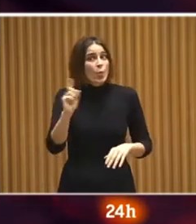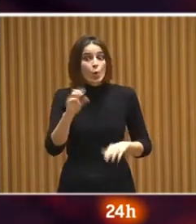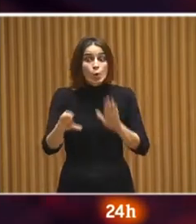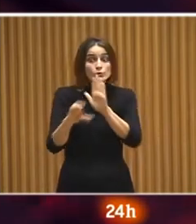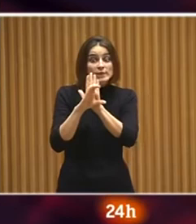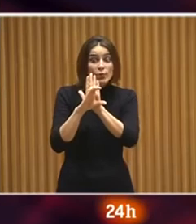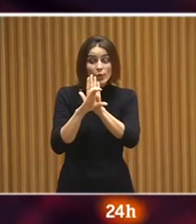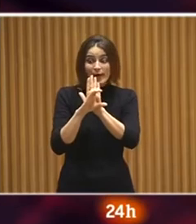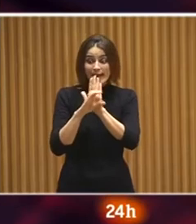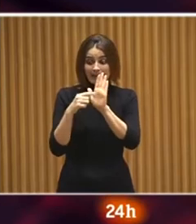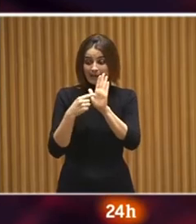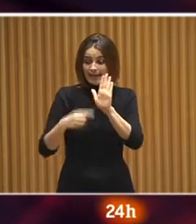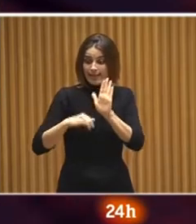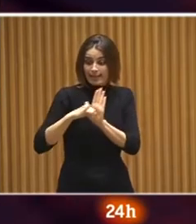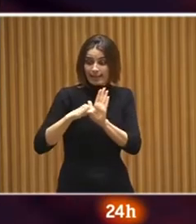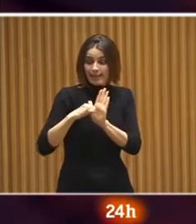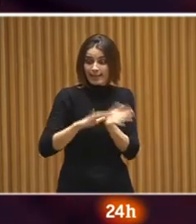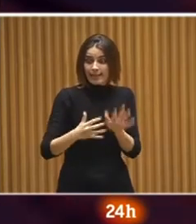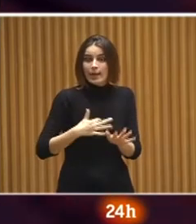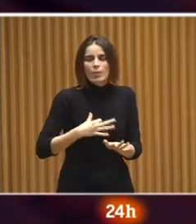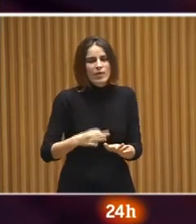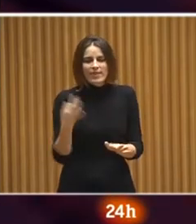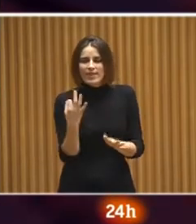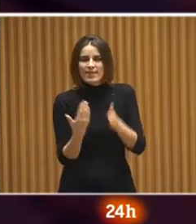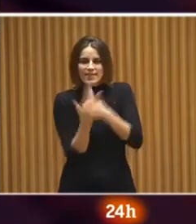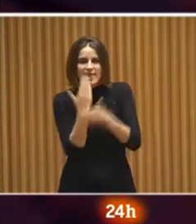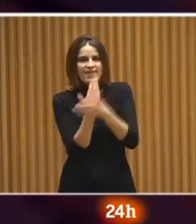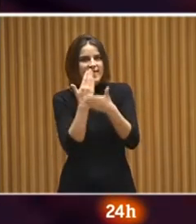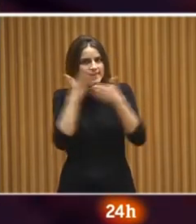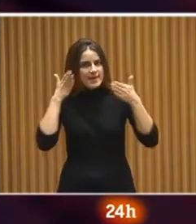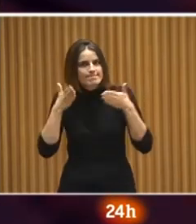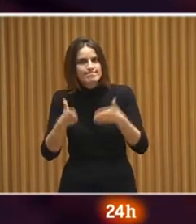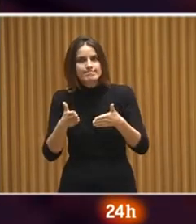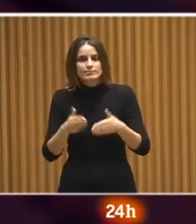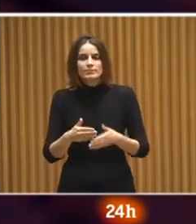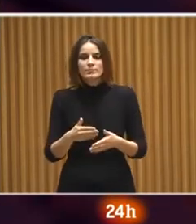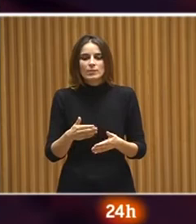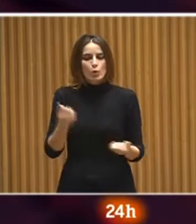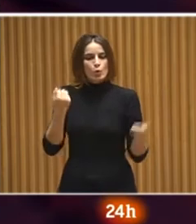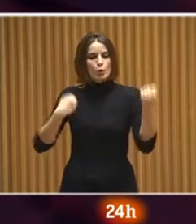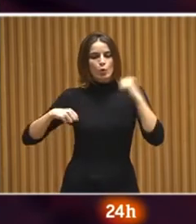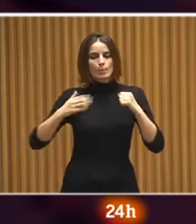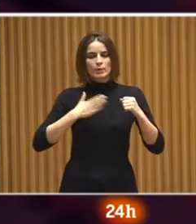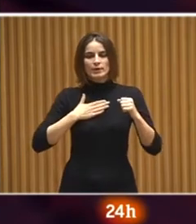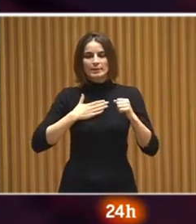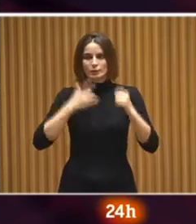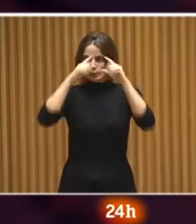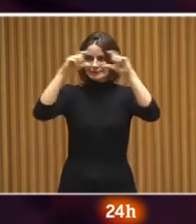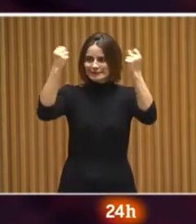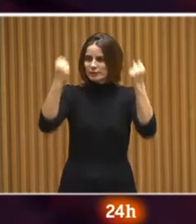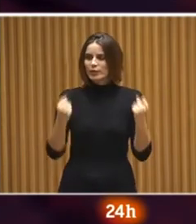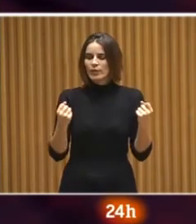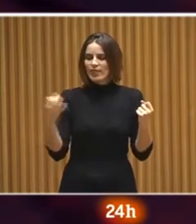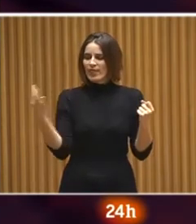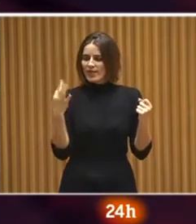realidad diaria, en hacer que nuestro comportamiento institucional resulte coherente con las previsiones